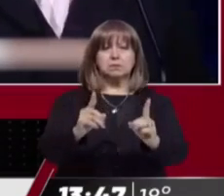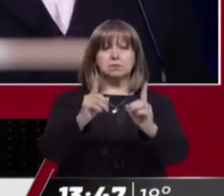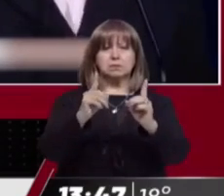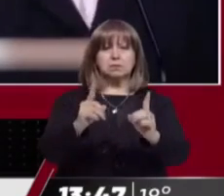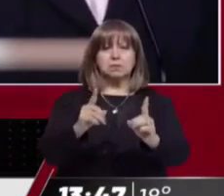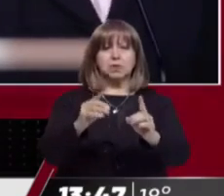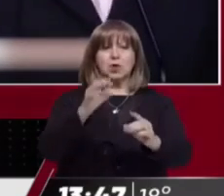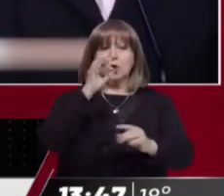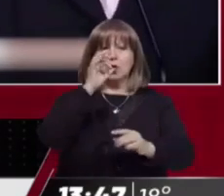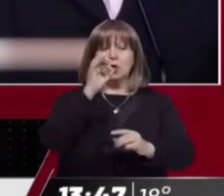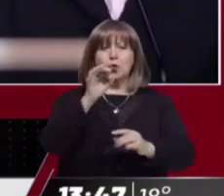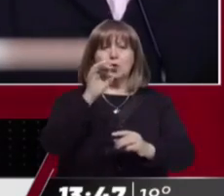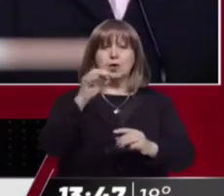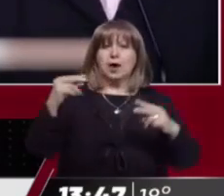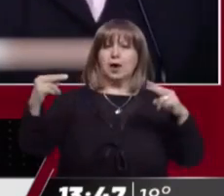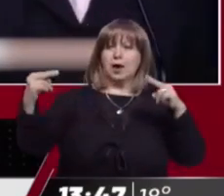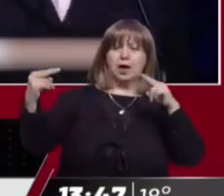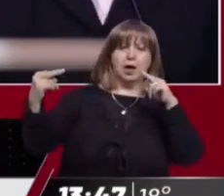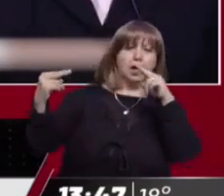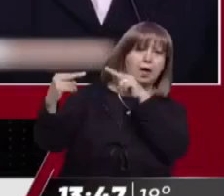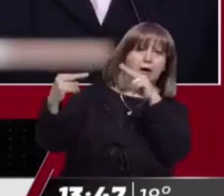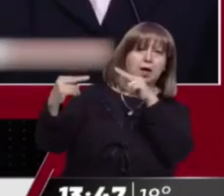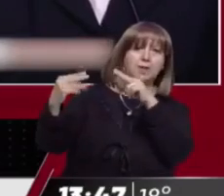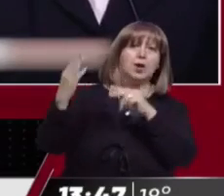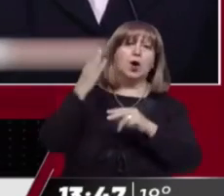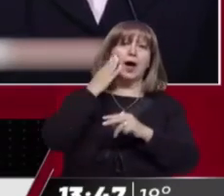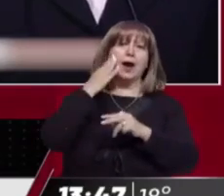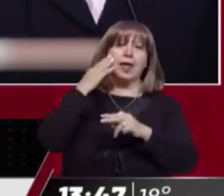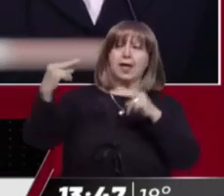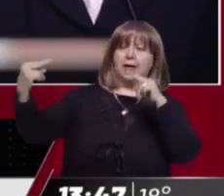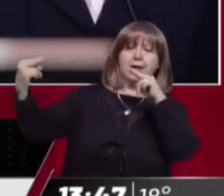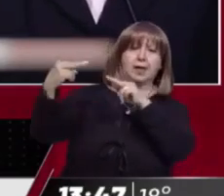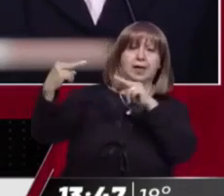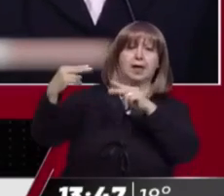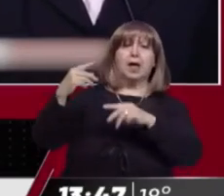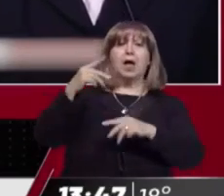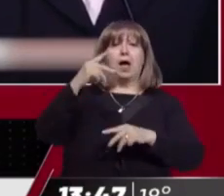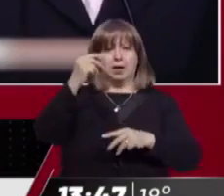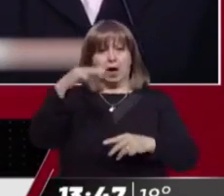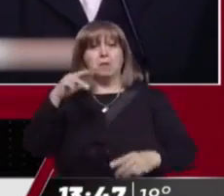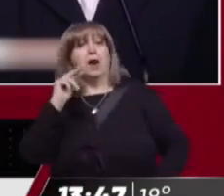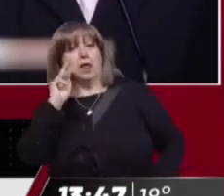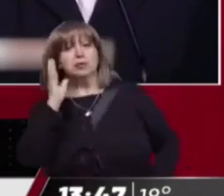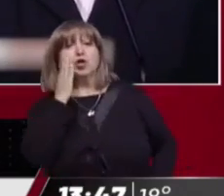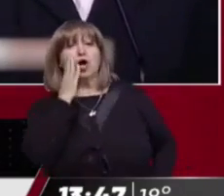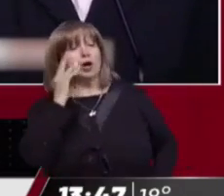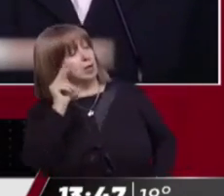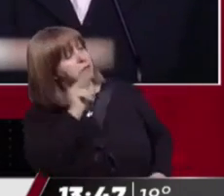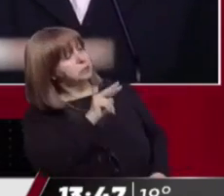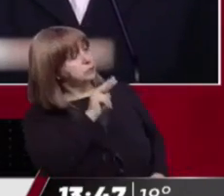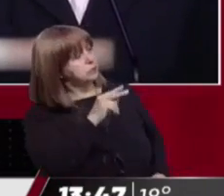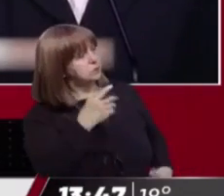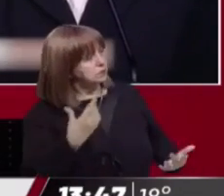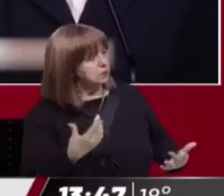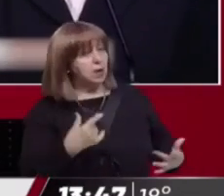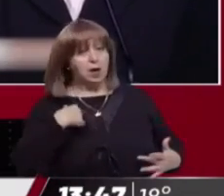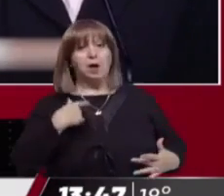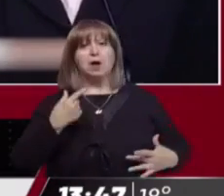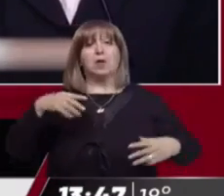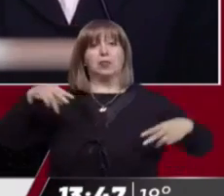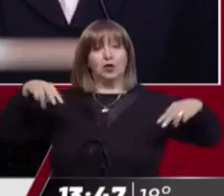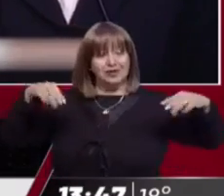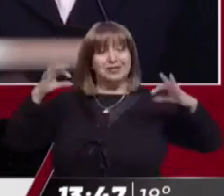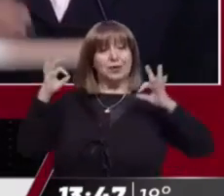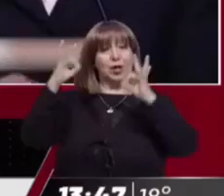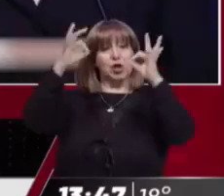en los 90 minutos de debate, nunca la miró a Kamala. Kamala que lo fue a buscar a Trump para saludarlo, porque él